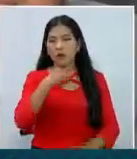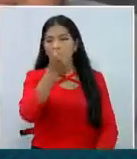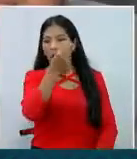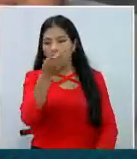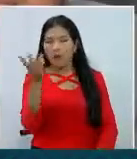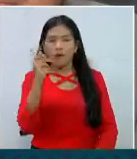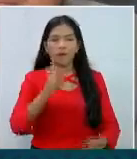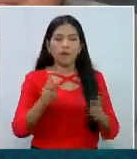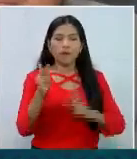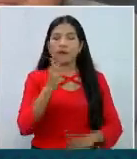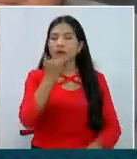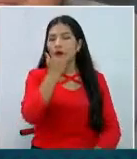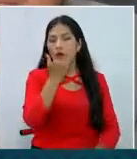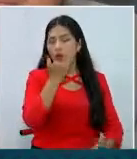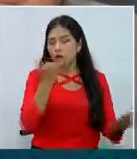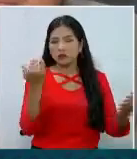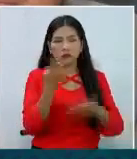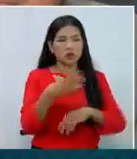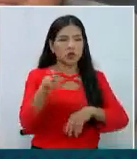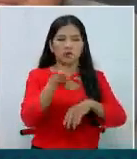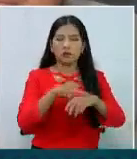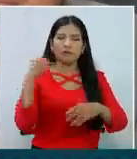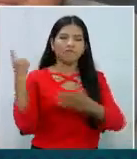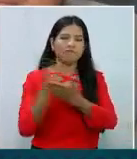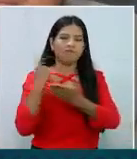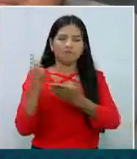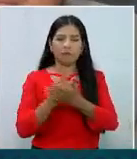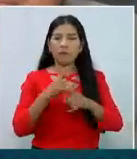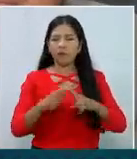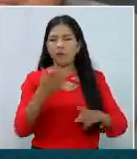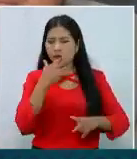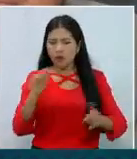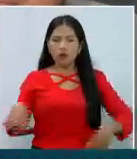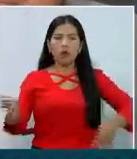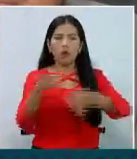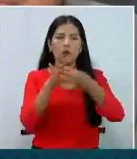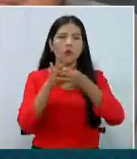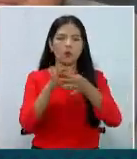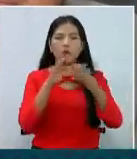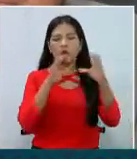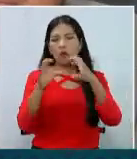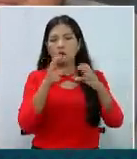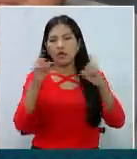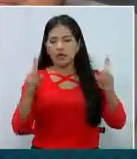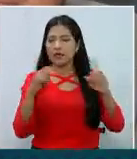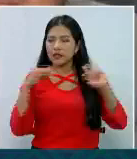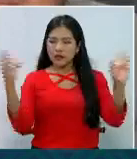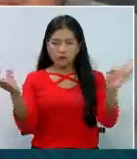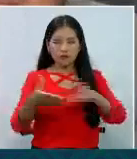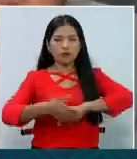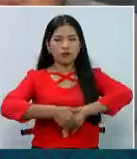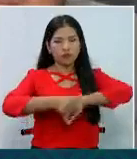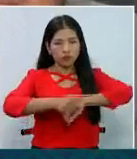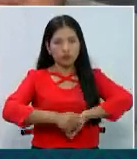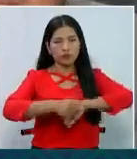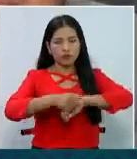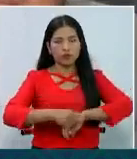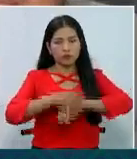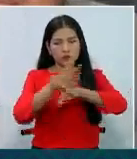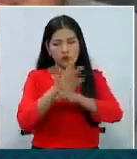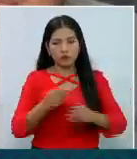errores. Por eso yo digo, insto, por la unidad siempre, que haya una reconciliación. No llegando a